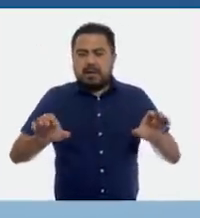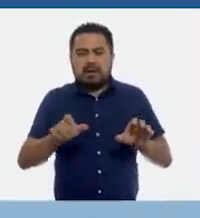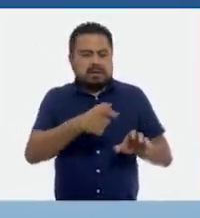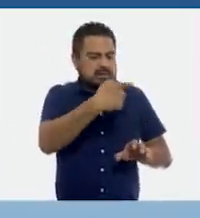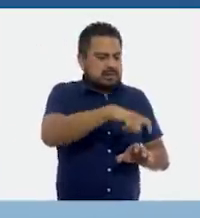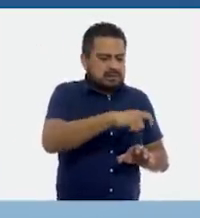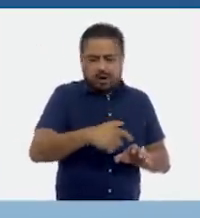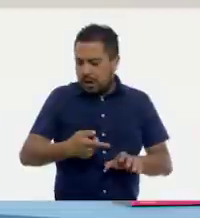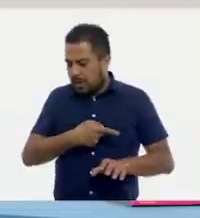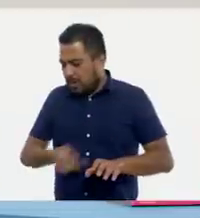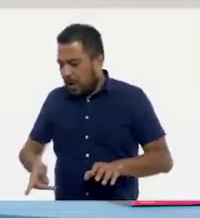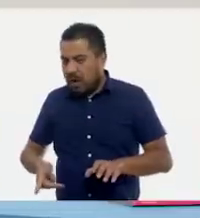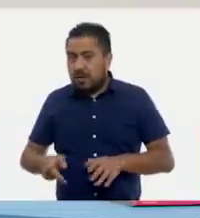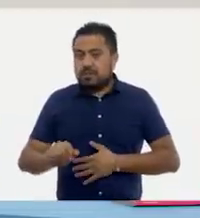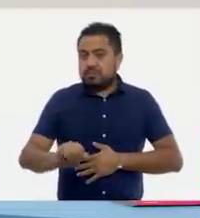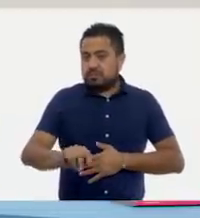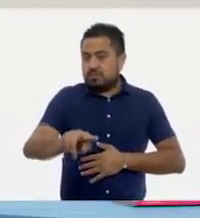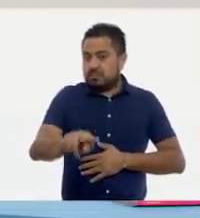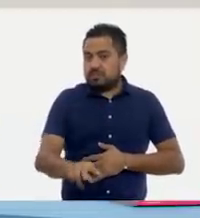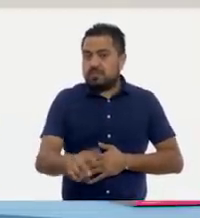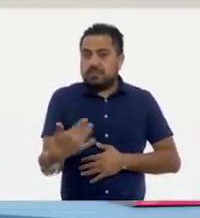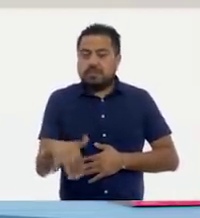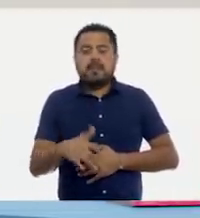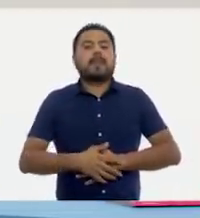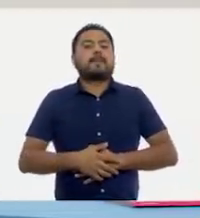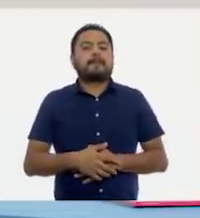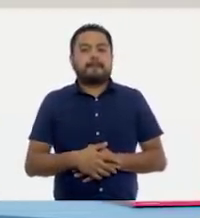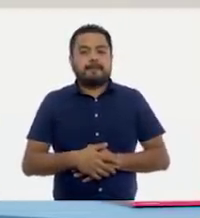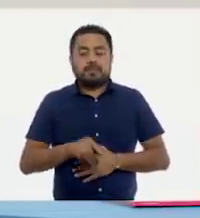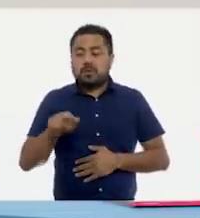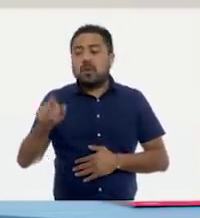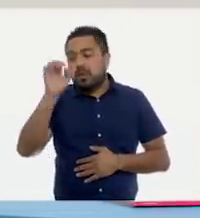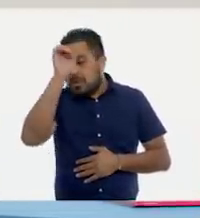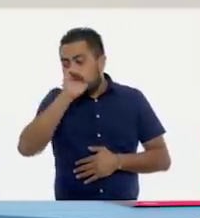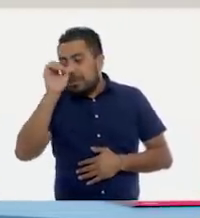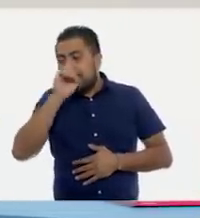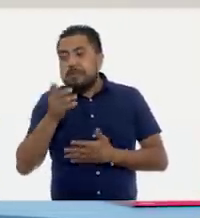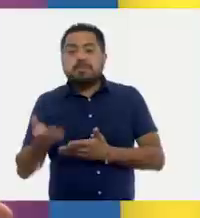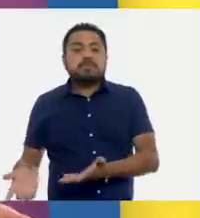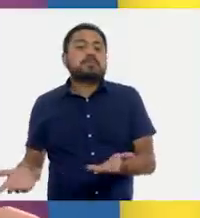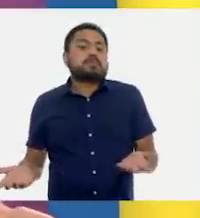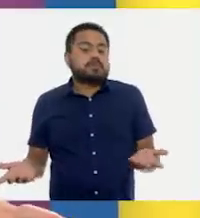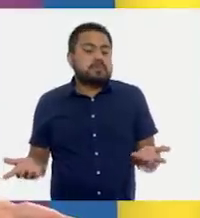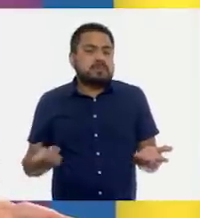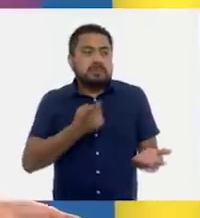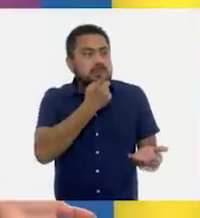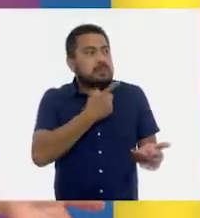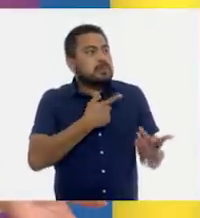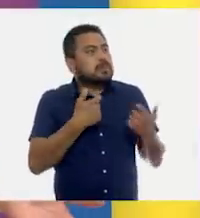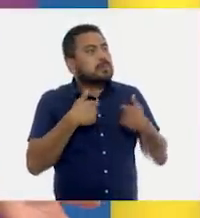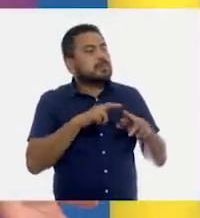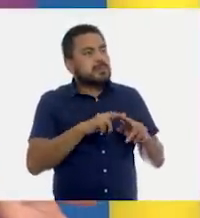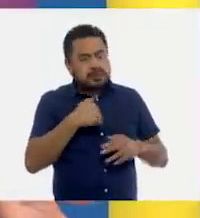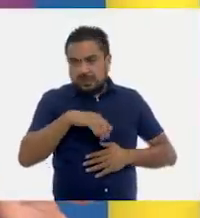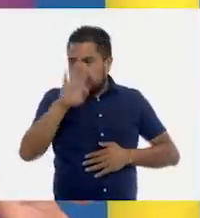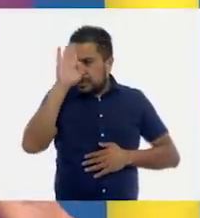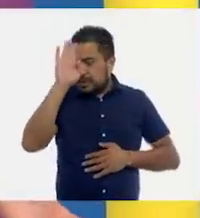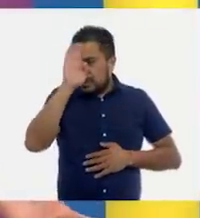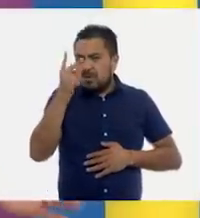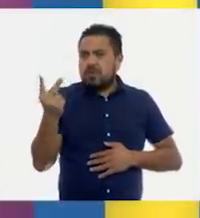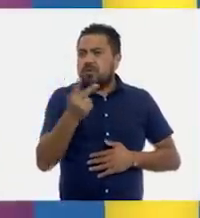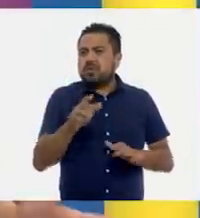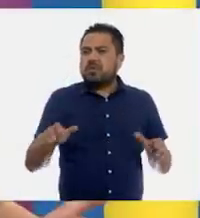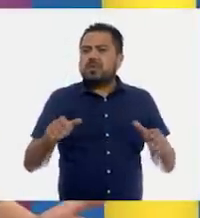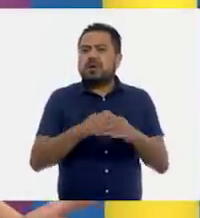ricos y pobres, ¿no es cierto? ¿Tú qué opinas, Larisa? Díganos, maestra. Yo pienso que entre ambos